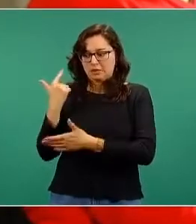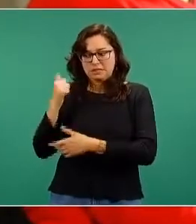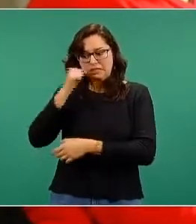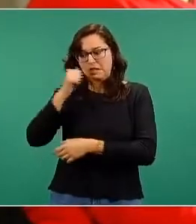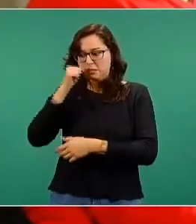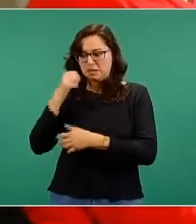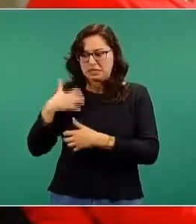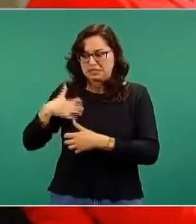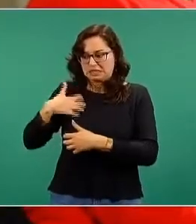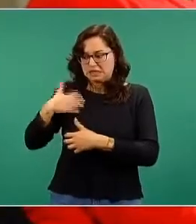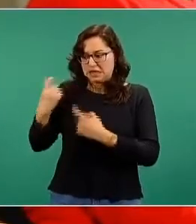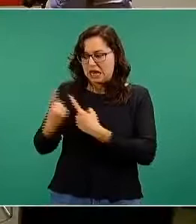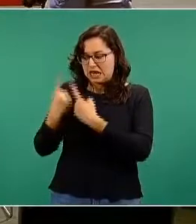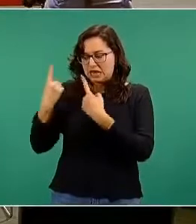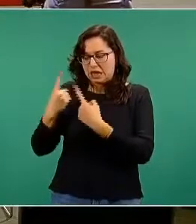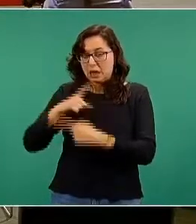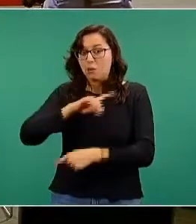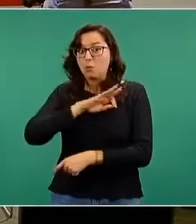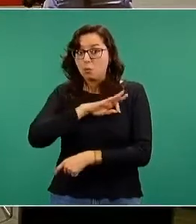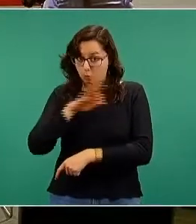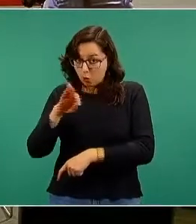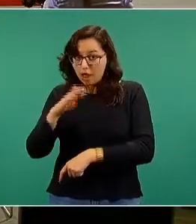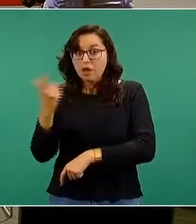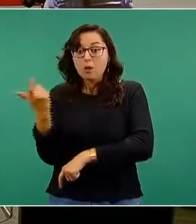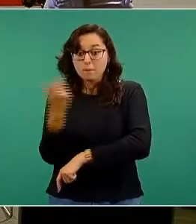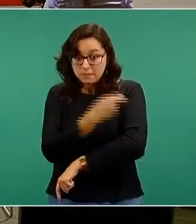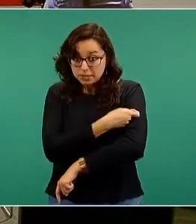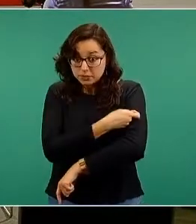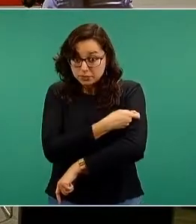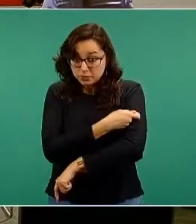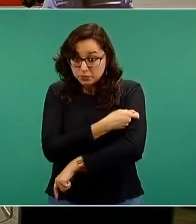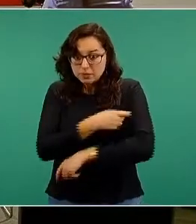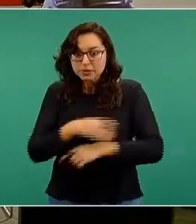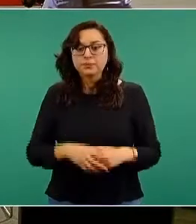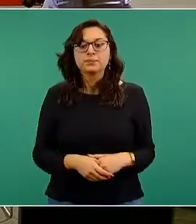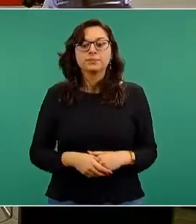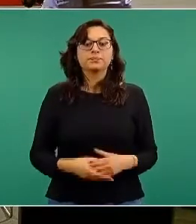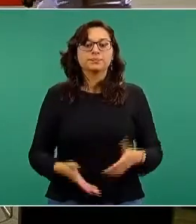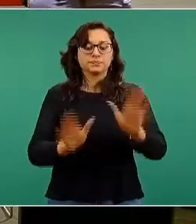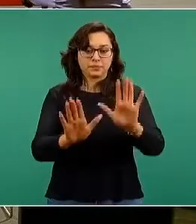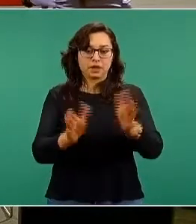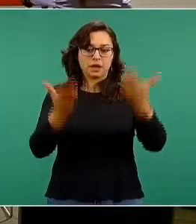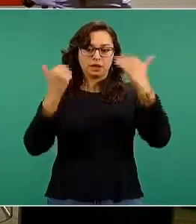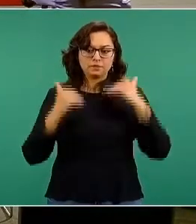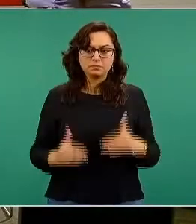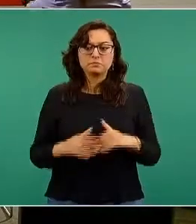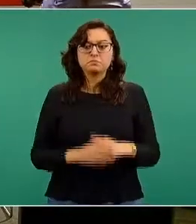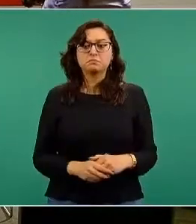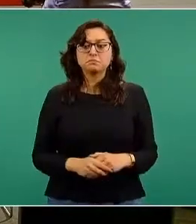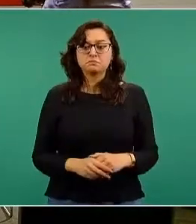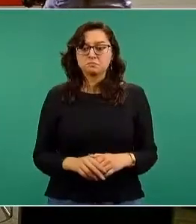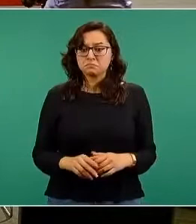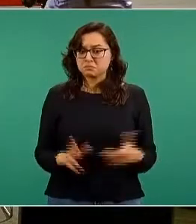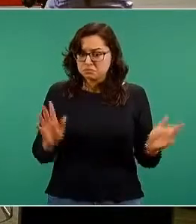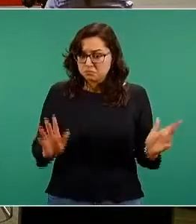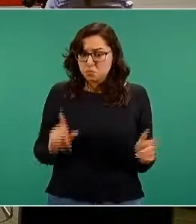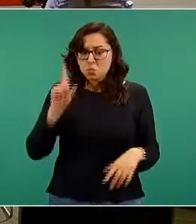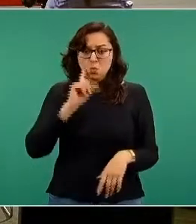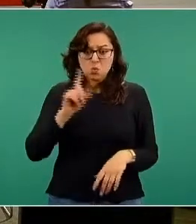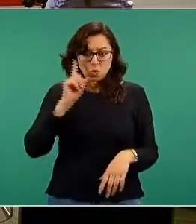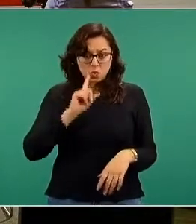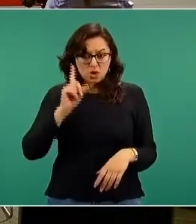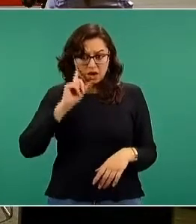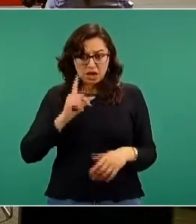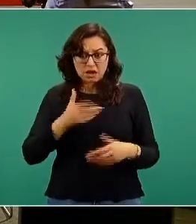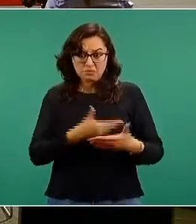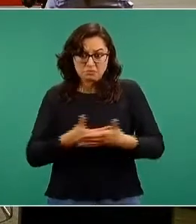vacunarse. Gracias. Muchas gracias. Respecto a la lactancia, no hay problema, no hay ninguna